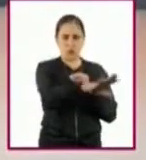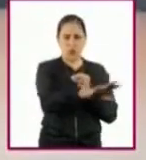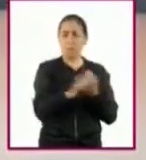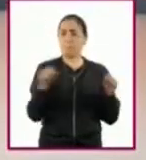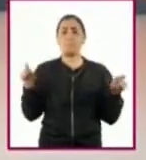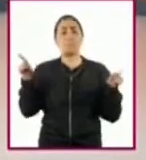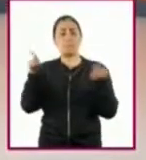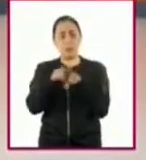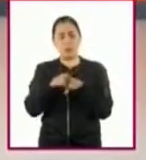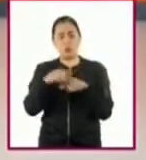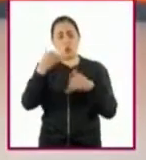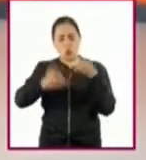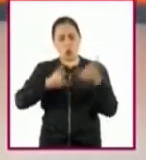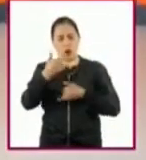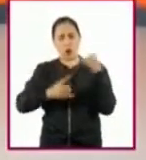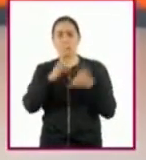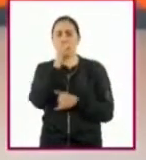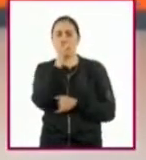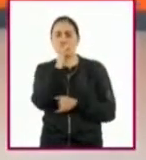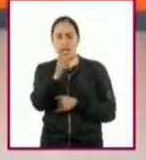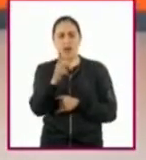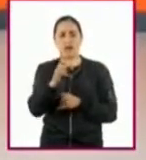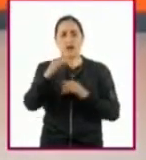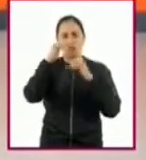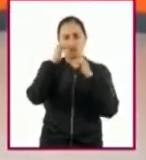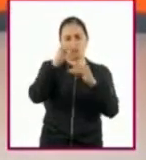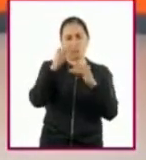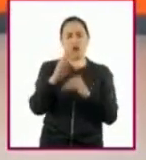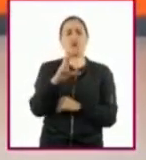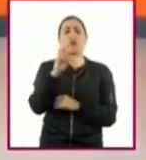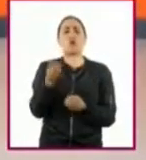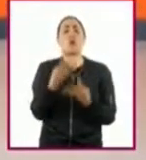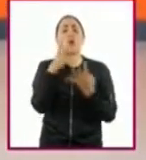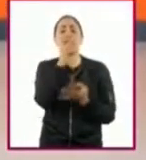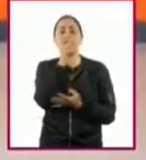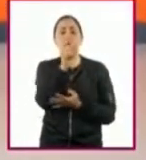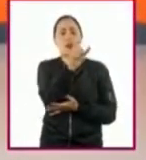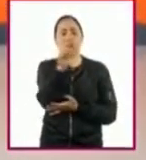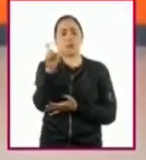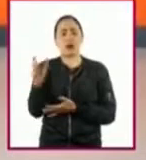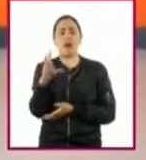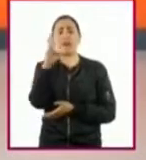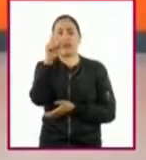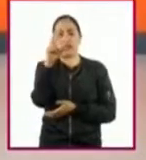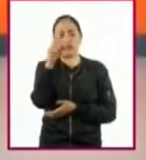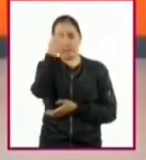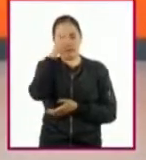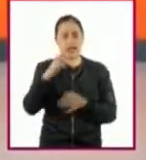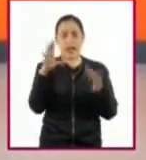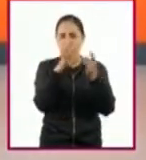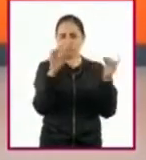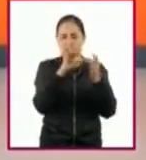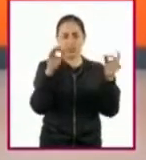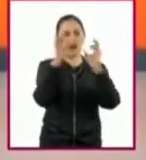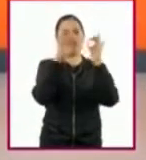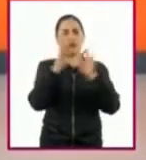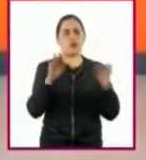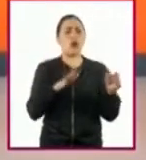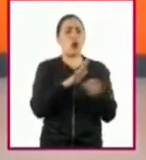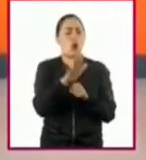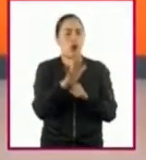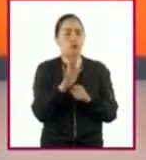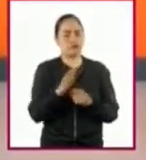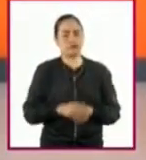utilizar 30 palabras como máximo para indicar las características de la figura que se debe trazar. Alumnas y